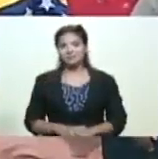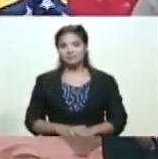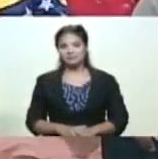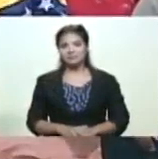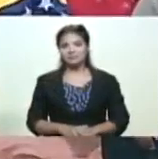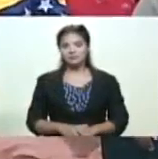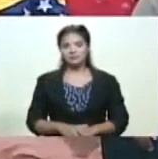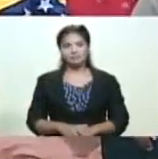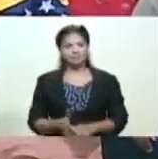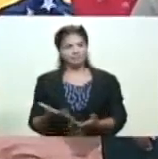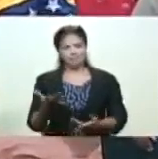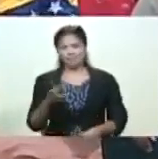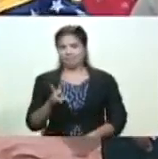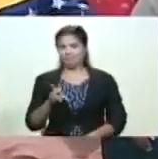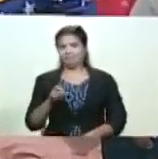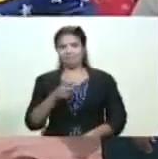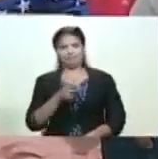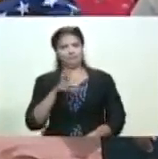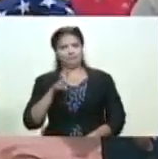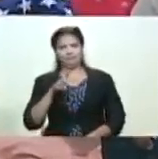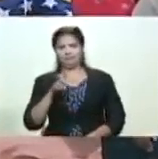Es insólito,